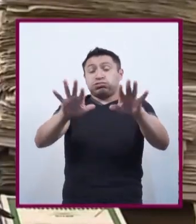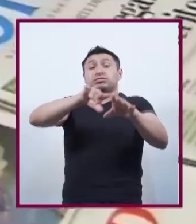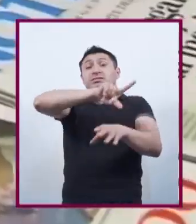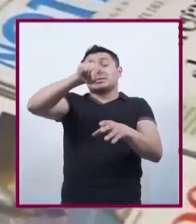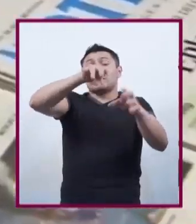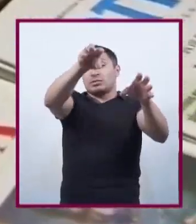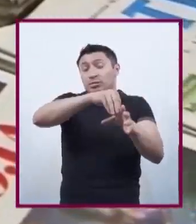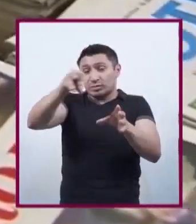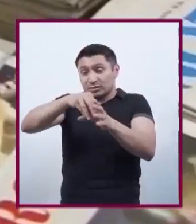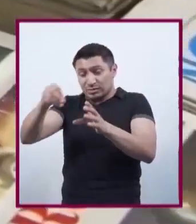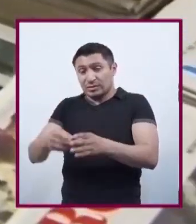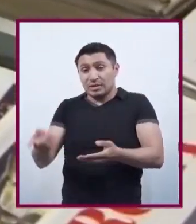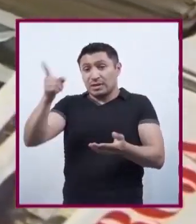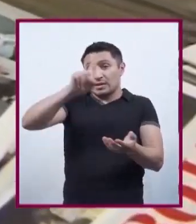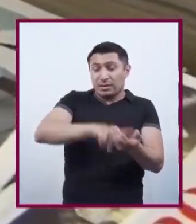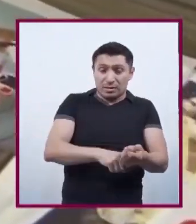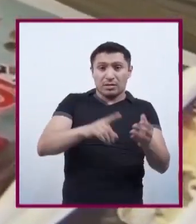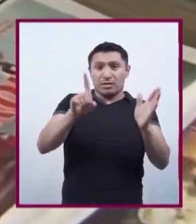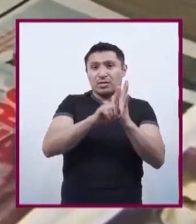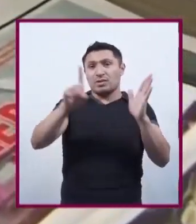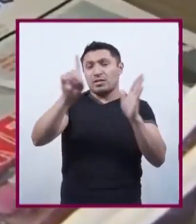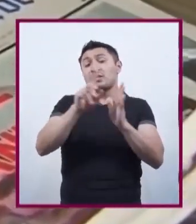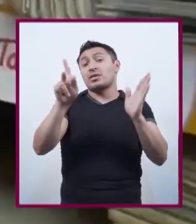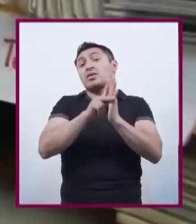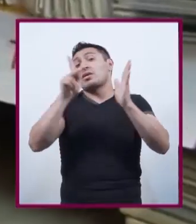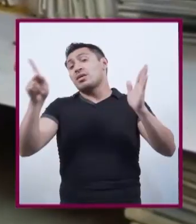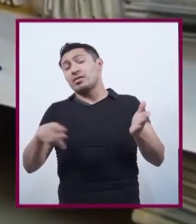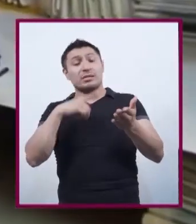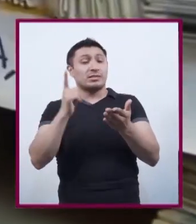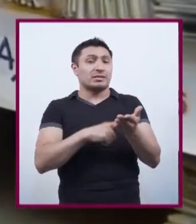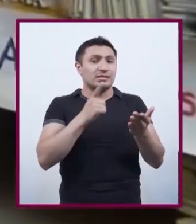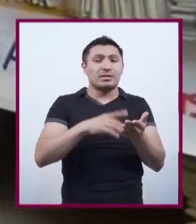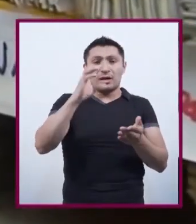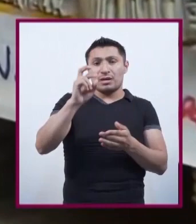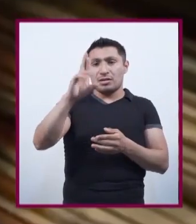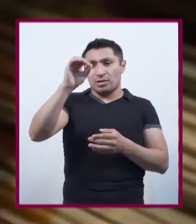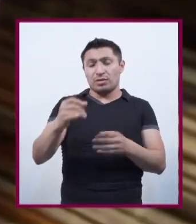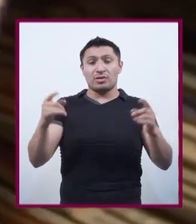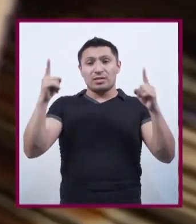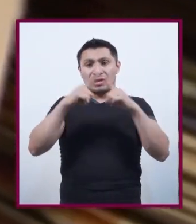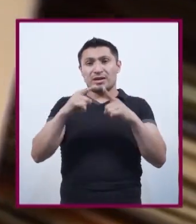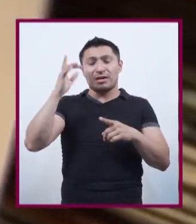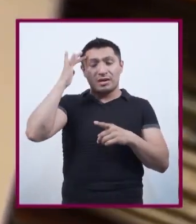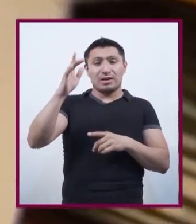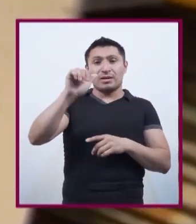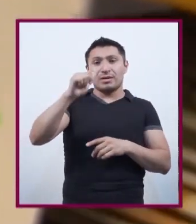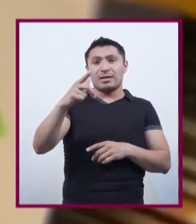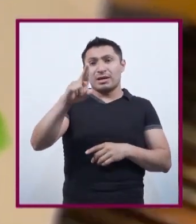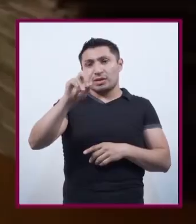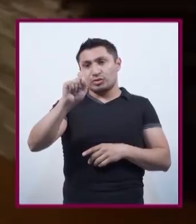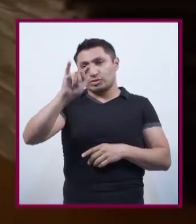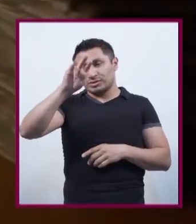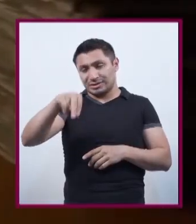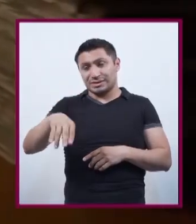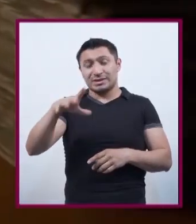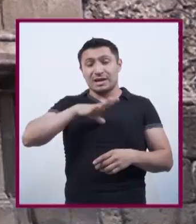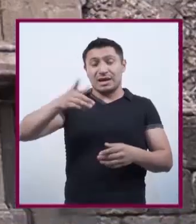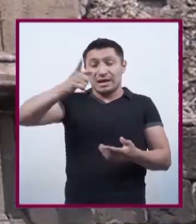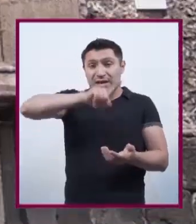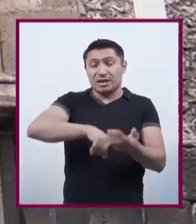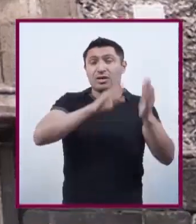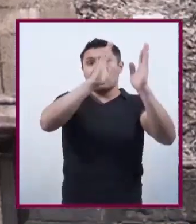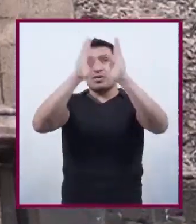periódicas que andaban dispersas y con ellas estableció el Departamento de Periódicos y Revistas en el coro de la Iglesia de San